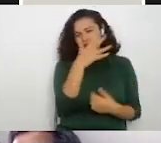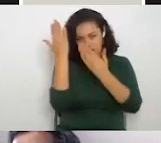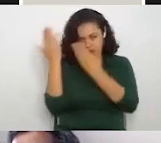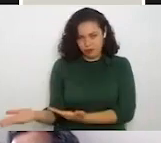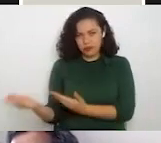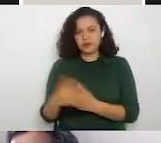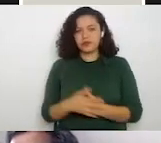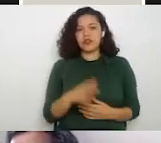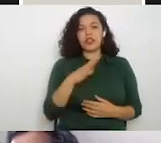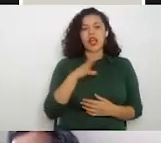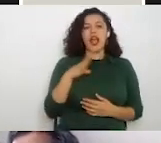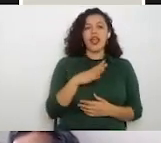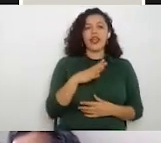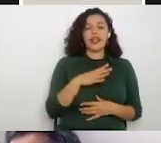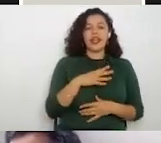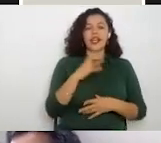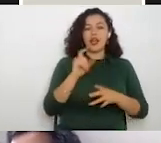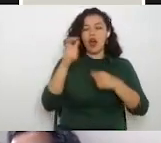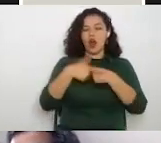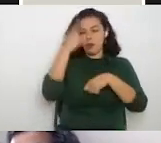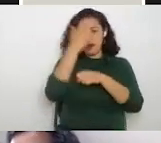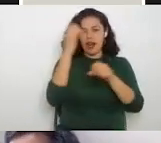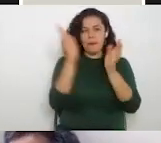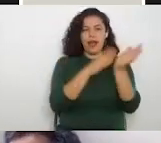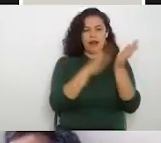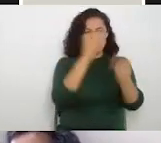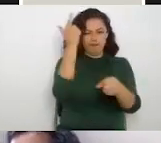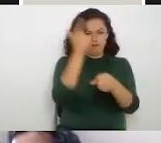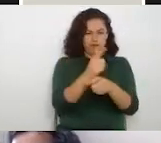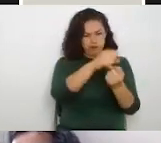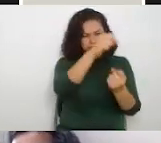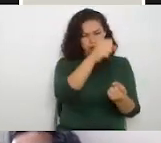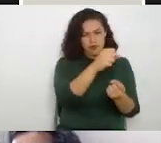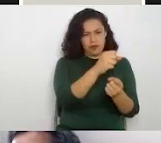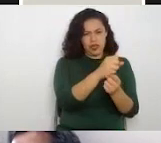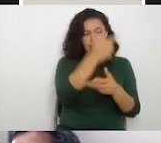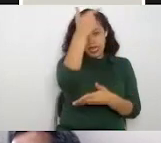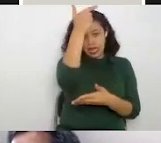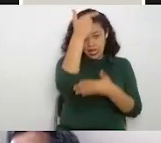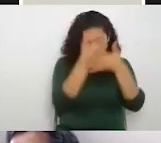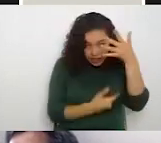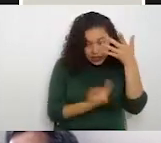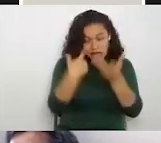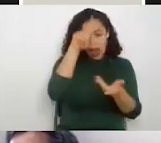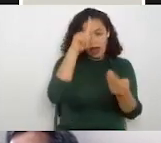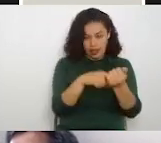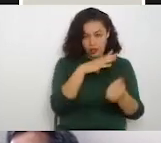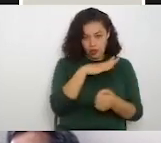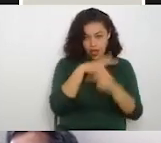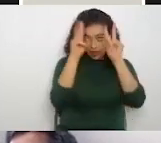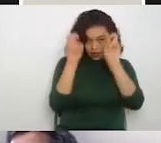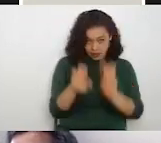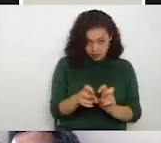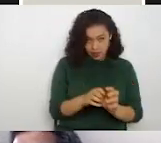una portada o identificación del documento, el índice de lo que contiene